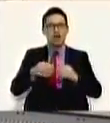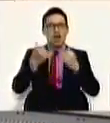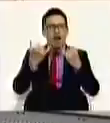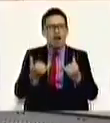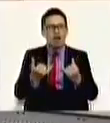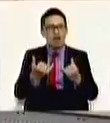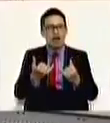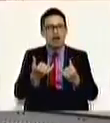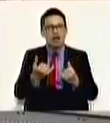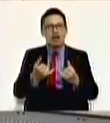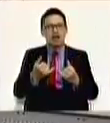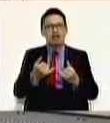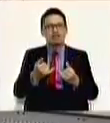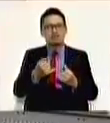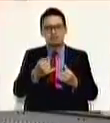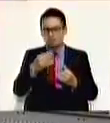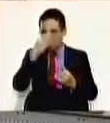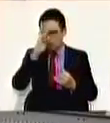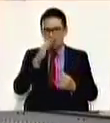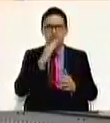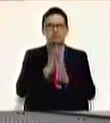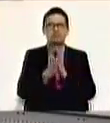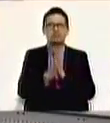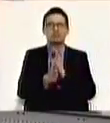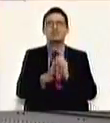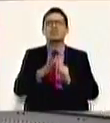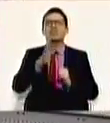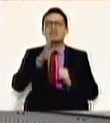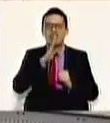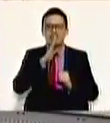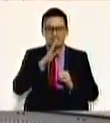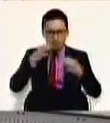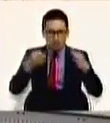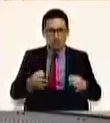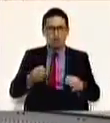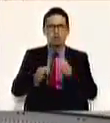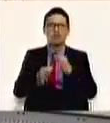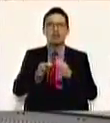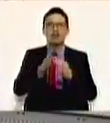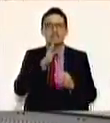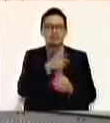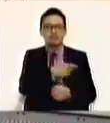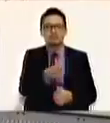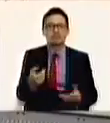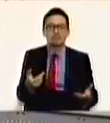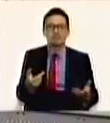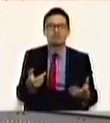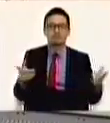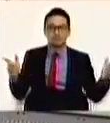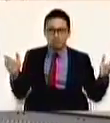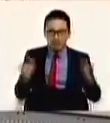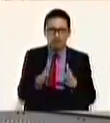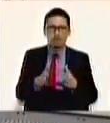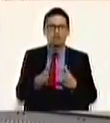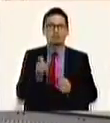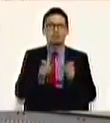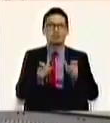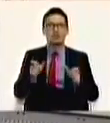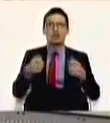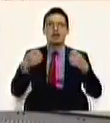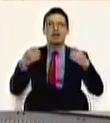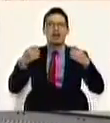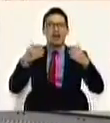supuesta duda? Mire, lo digo de otra manera, ¿a quién es que se le quiere dar la seguridad jurídica? ¿Al pequeño campesino o